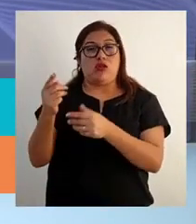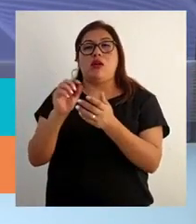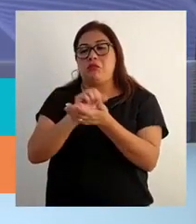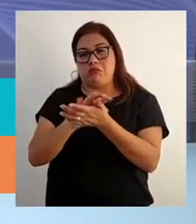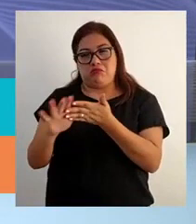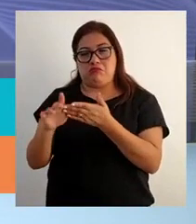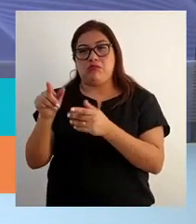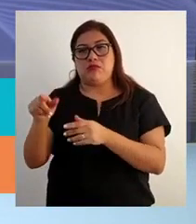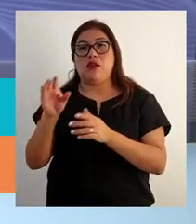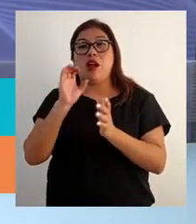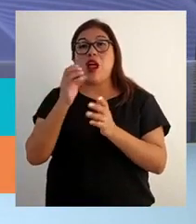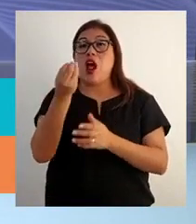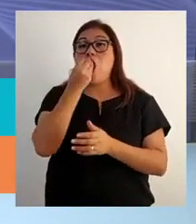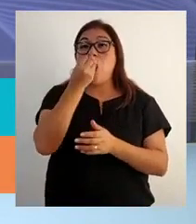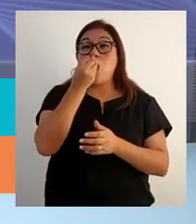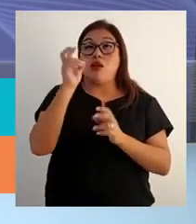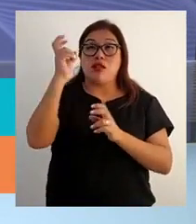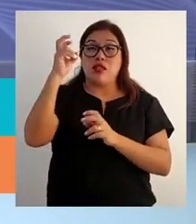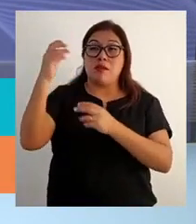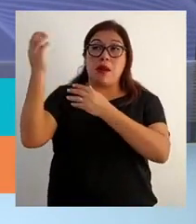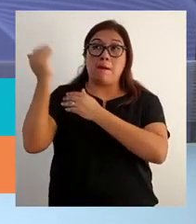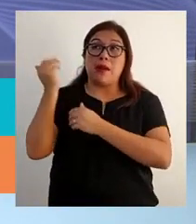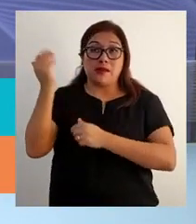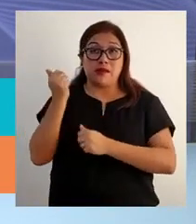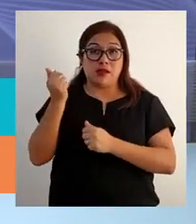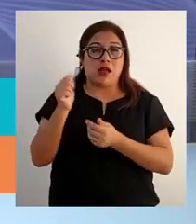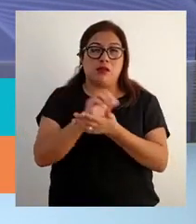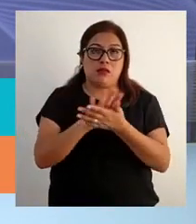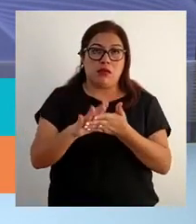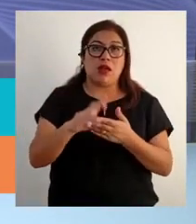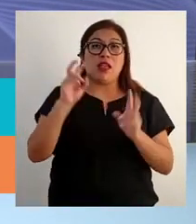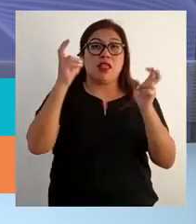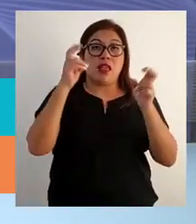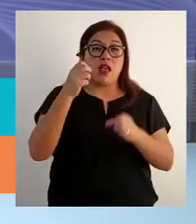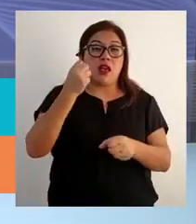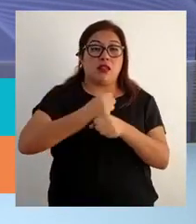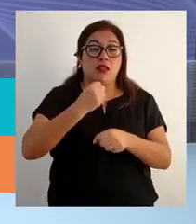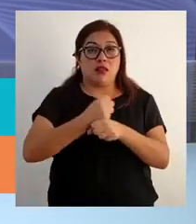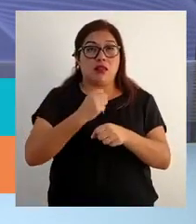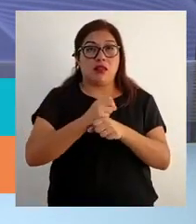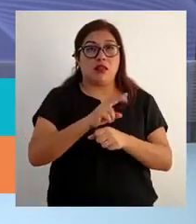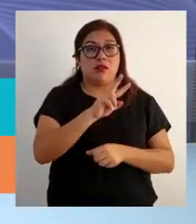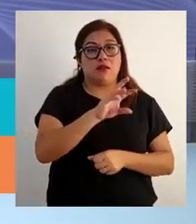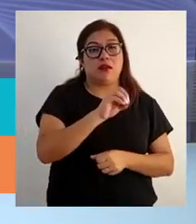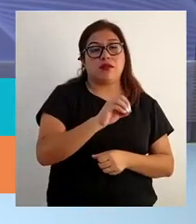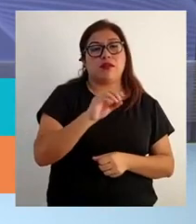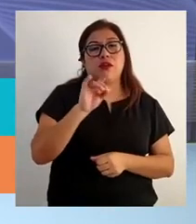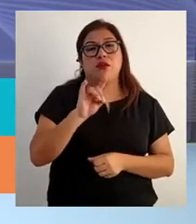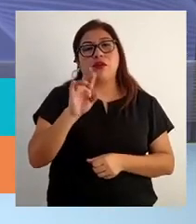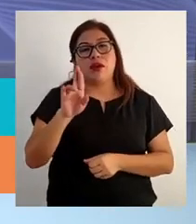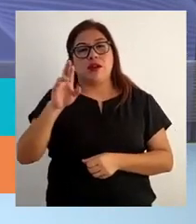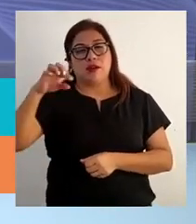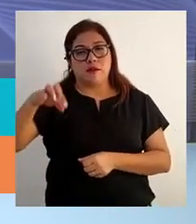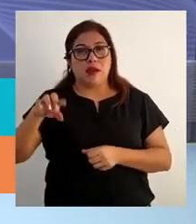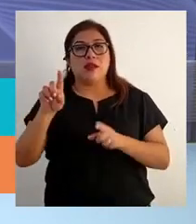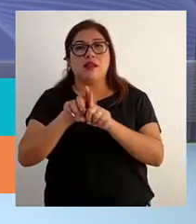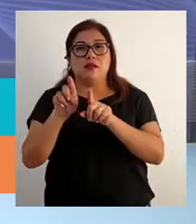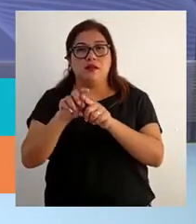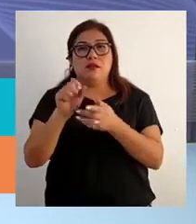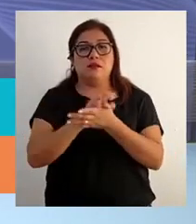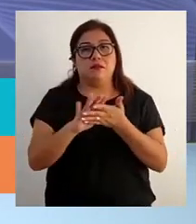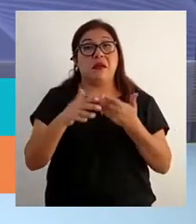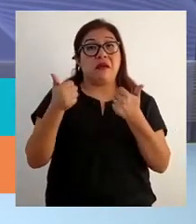es gratuito y en temas laborales hasta las 20 URPs también es gratuito, entonces se puede hacer. Qué buena noticia,